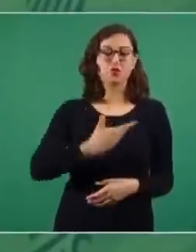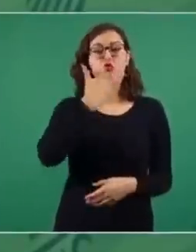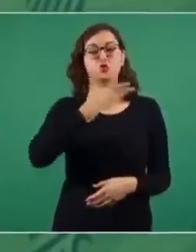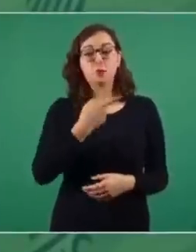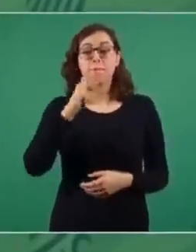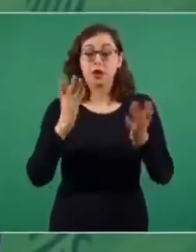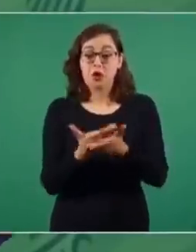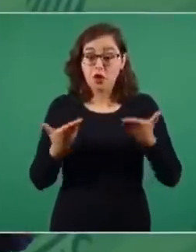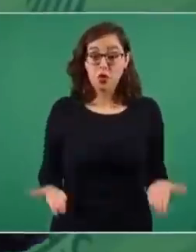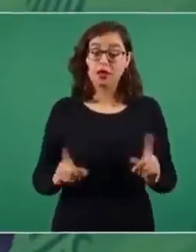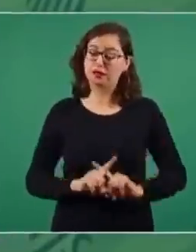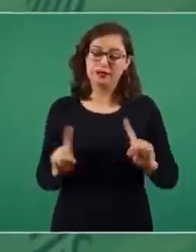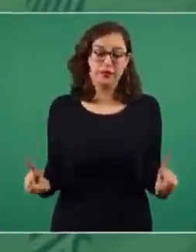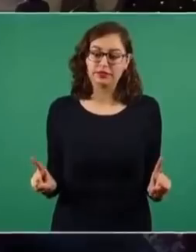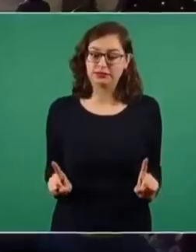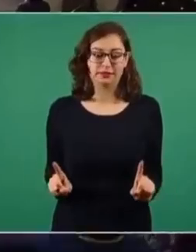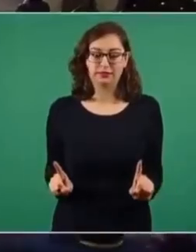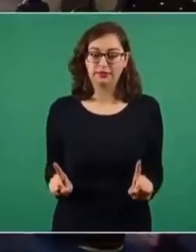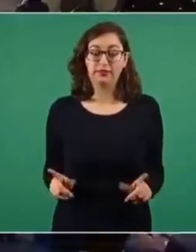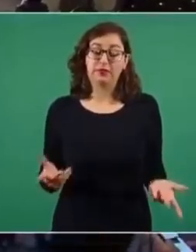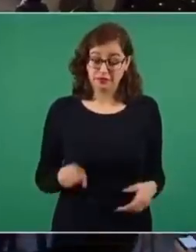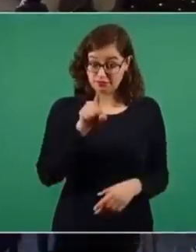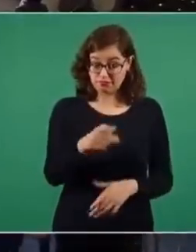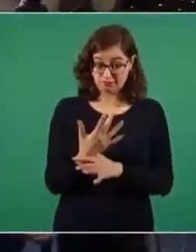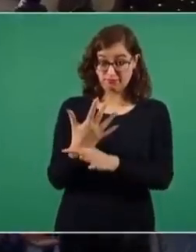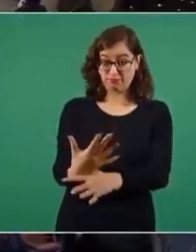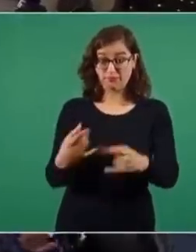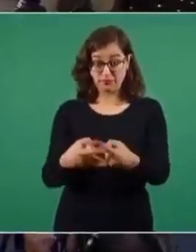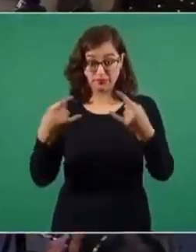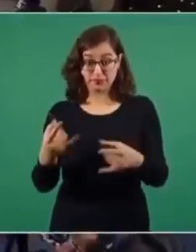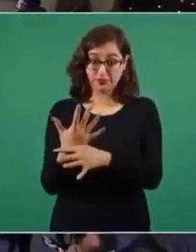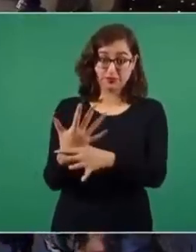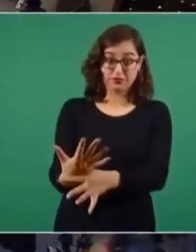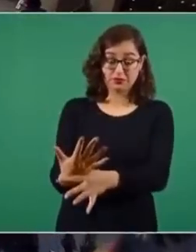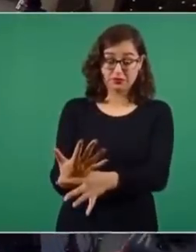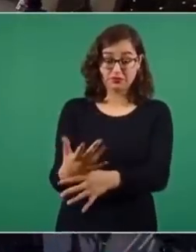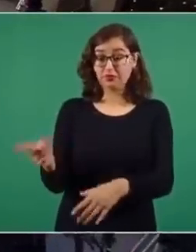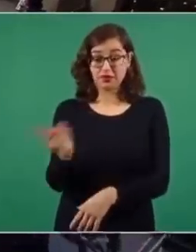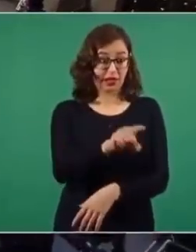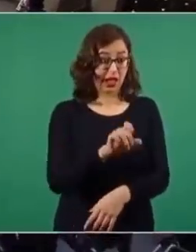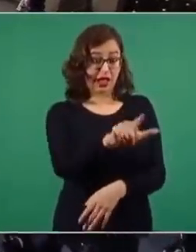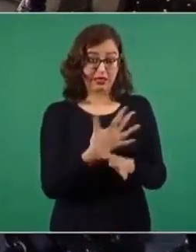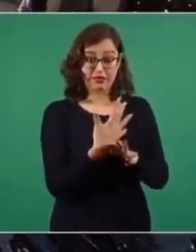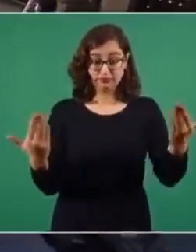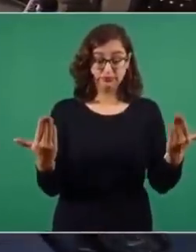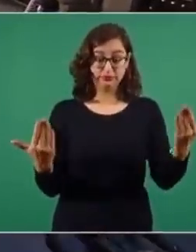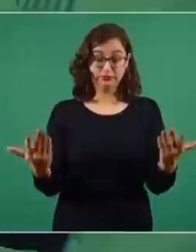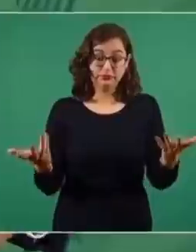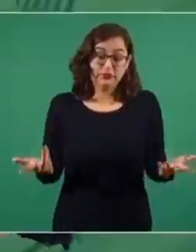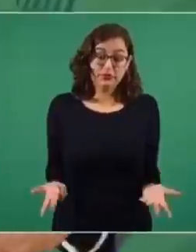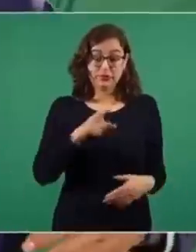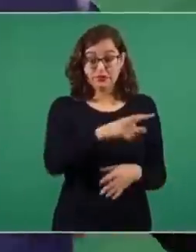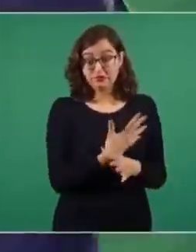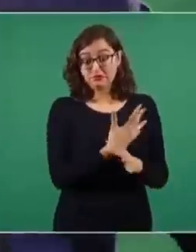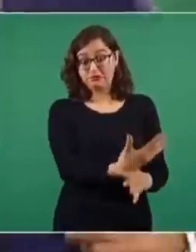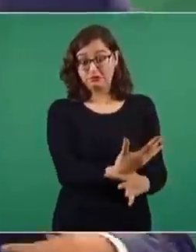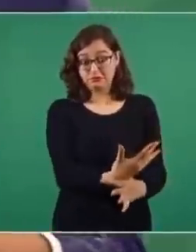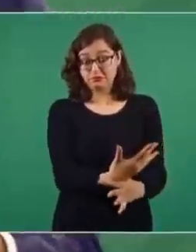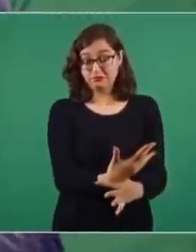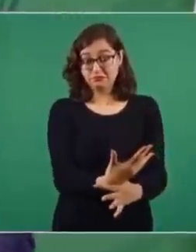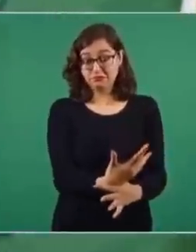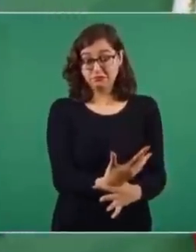especial, la versión que tiene él de por qué lo encarcelaron, desde que iba a